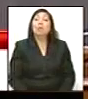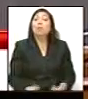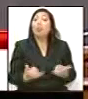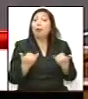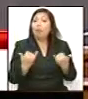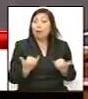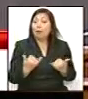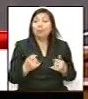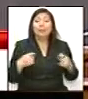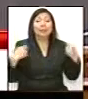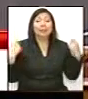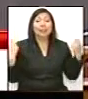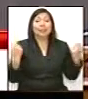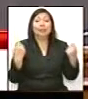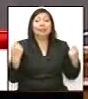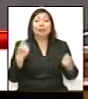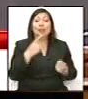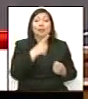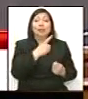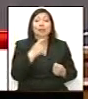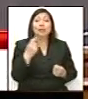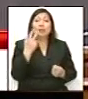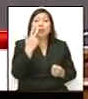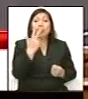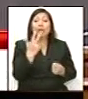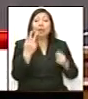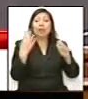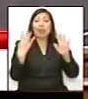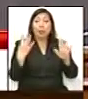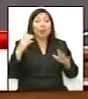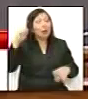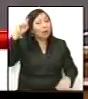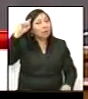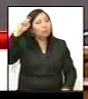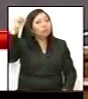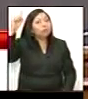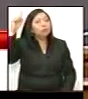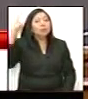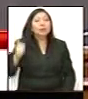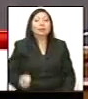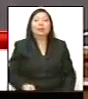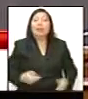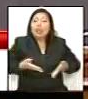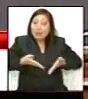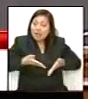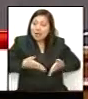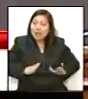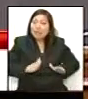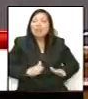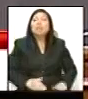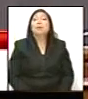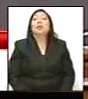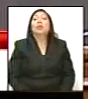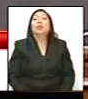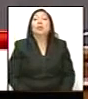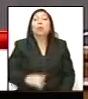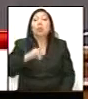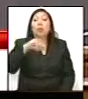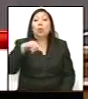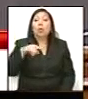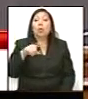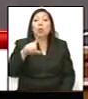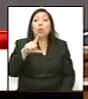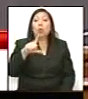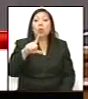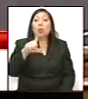se conmemora el 139 aniversario, el nacimiento de Julio